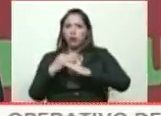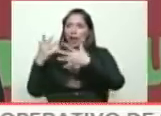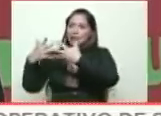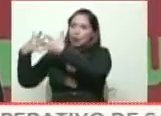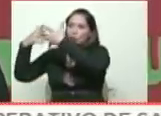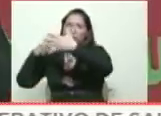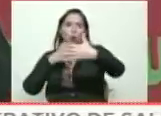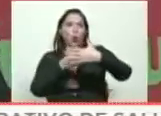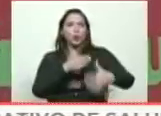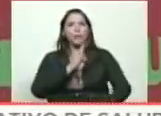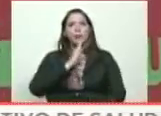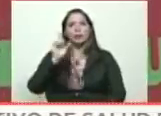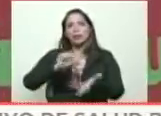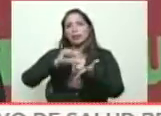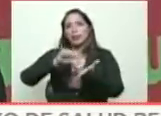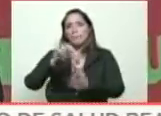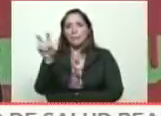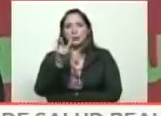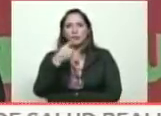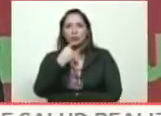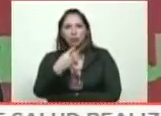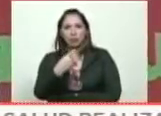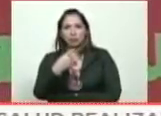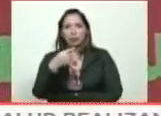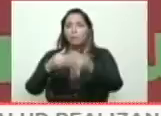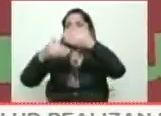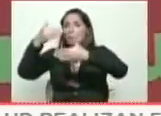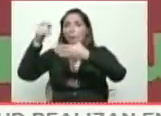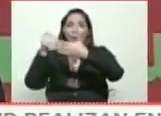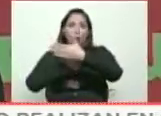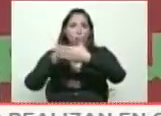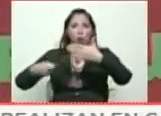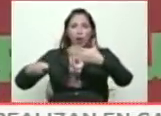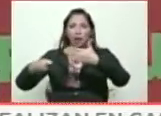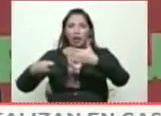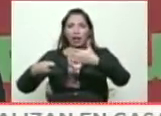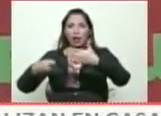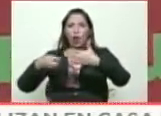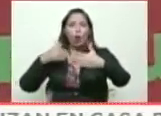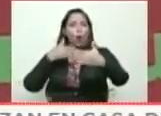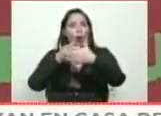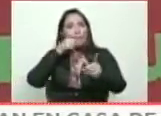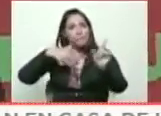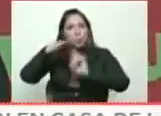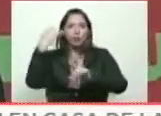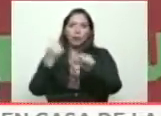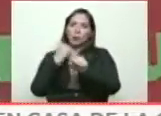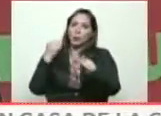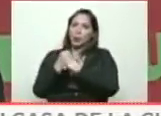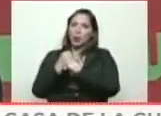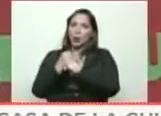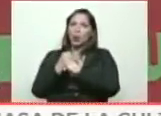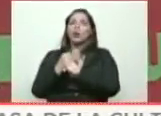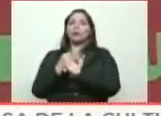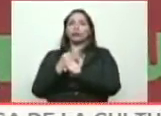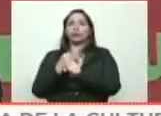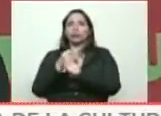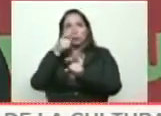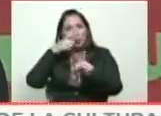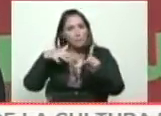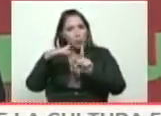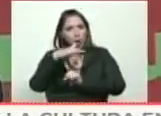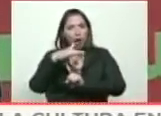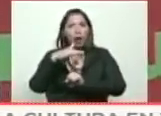Banco Central de Venezuela y la consideraron como un bloqueo hacia el pueblo trabajador, hacia el pueblo que es ama de casa, hacia el pueblo de a